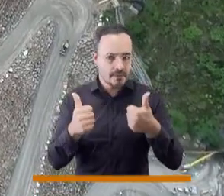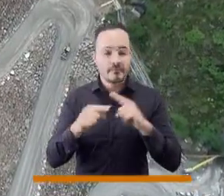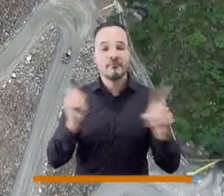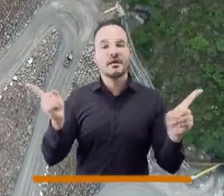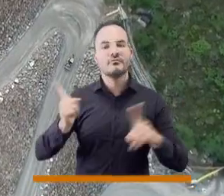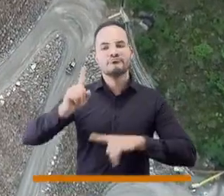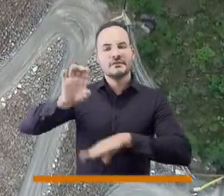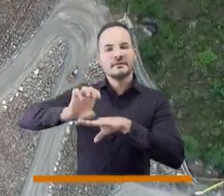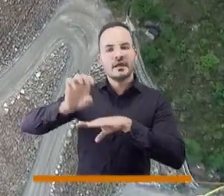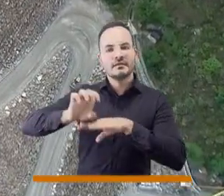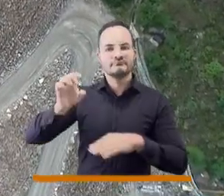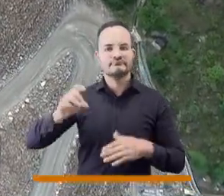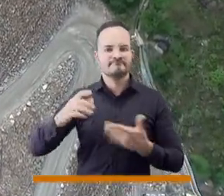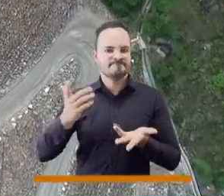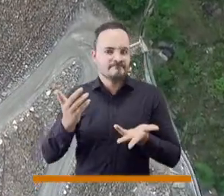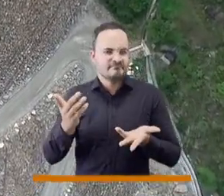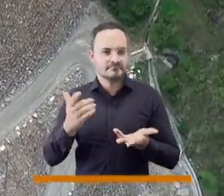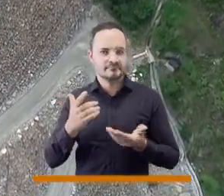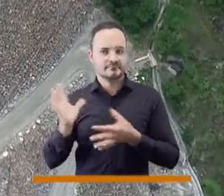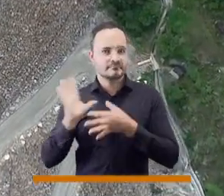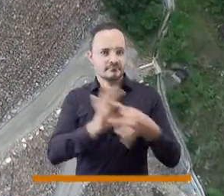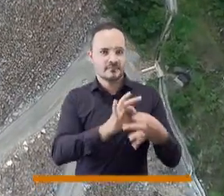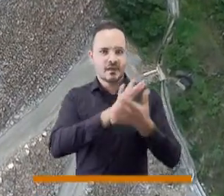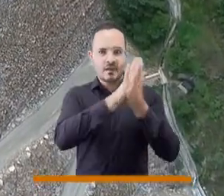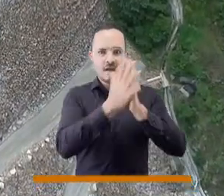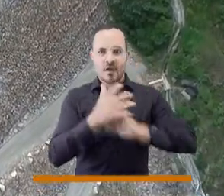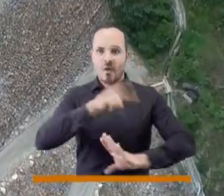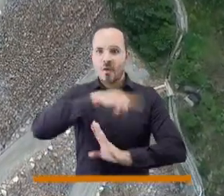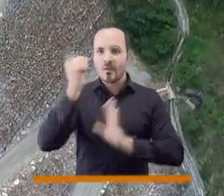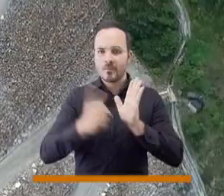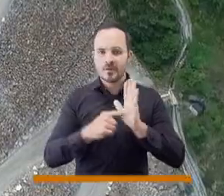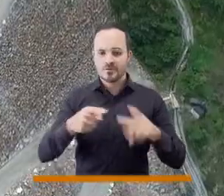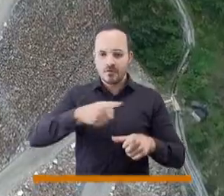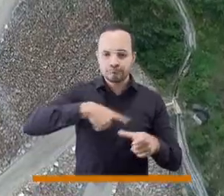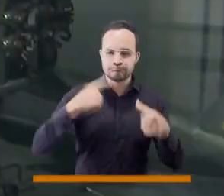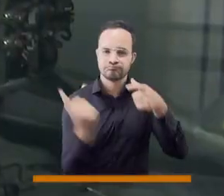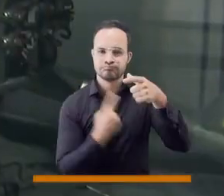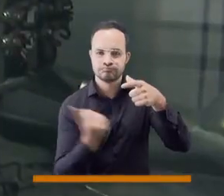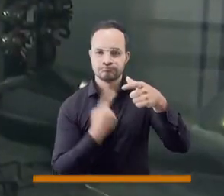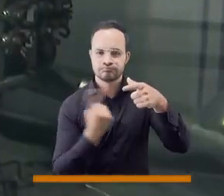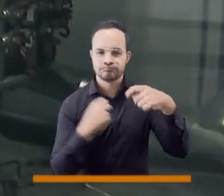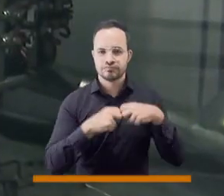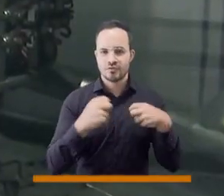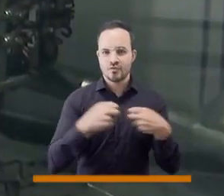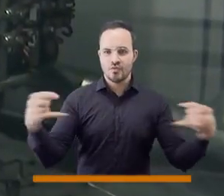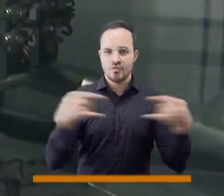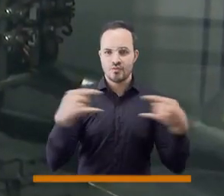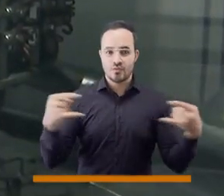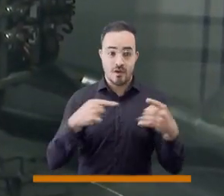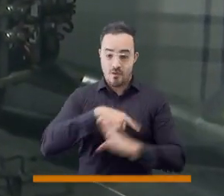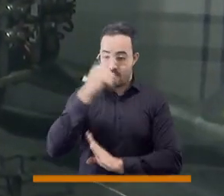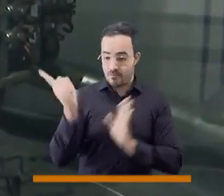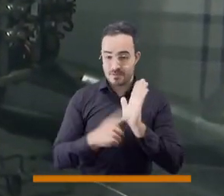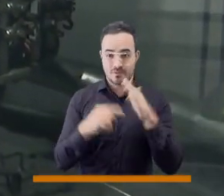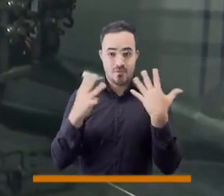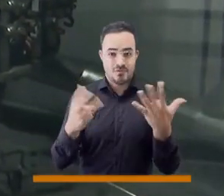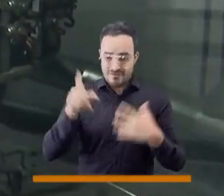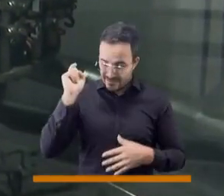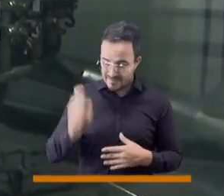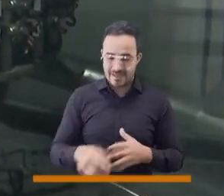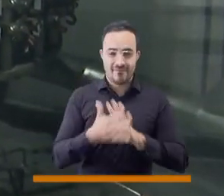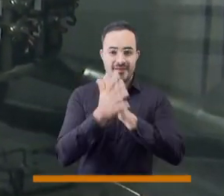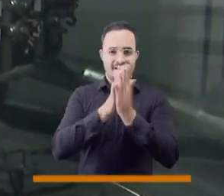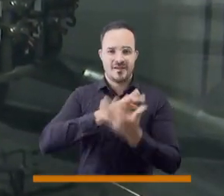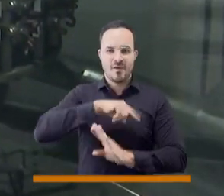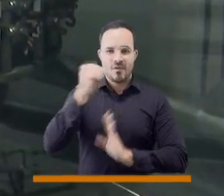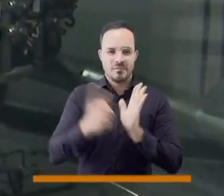saber quién es el contratista que definitivamente va a terminar la ejecución. Las 8 turbinas tienen que estar en